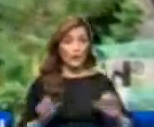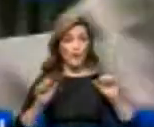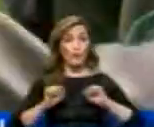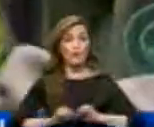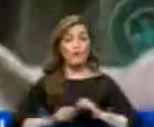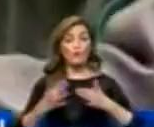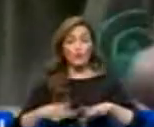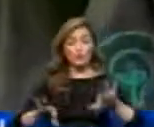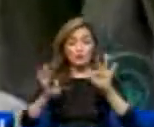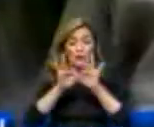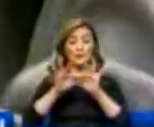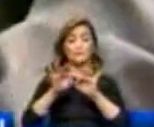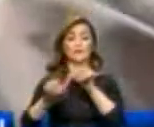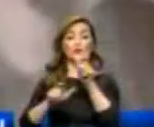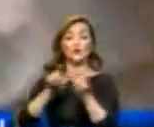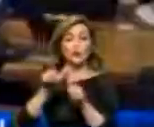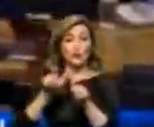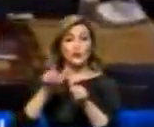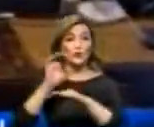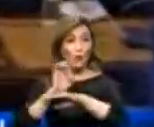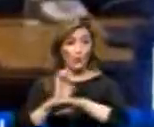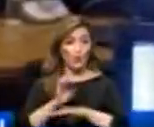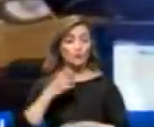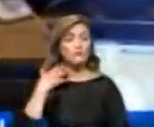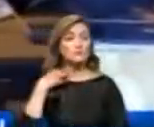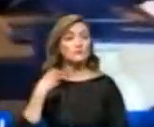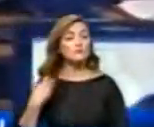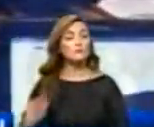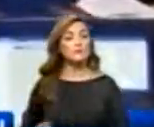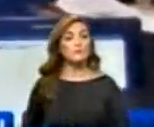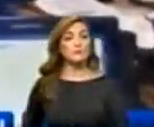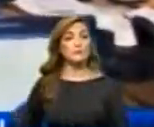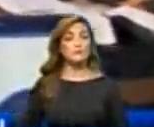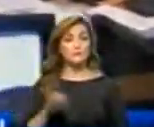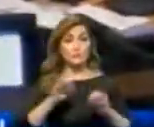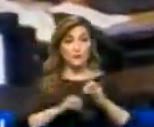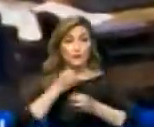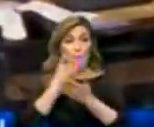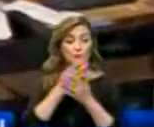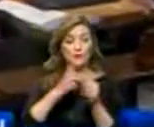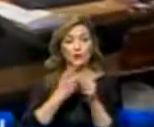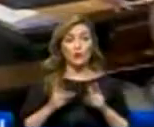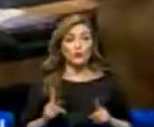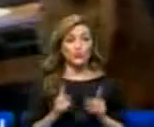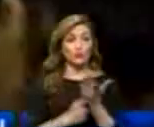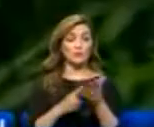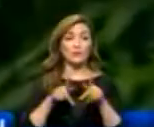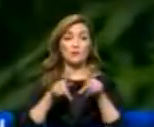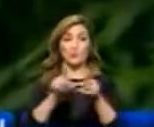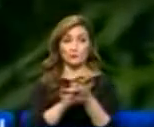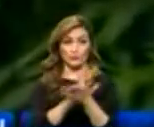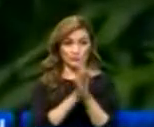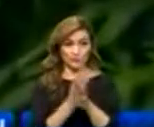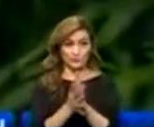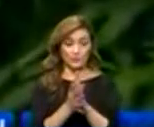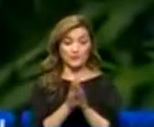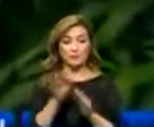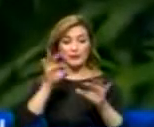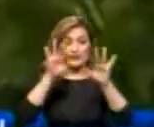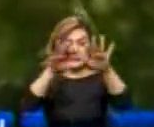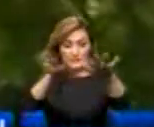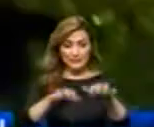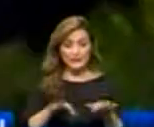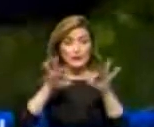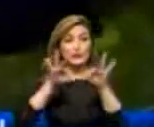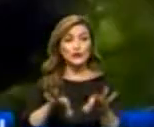un importante sector del país. Pero finalmente, el informe para segundo debate no contempla el otorgamiento de licencias para siembra, cultivo y